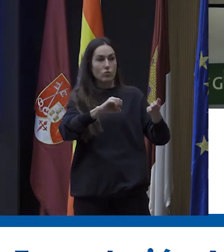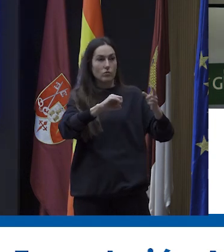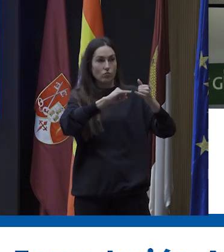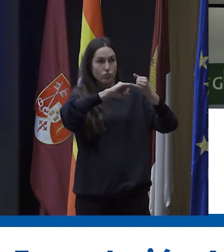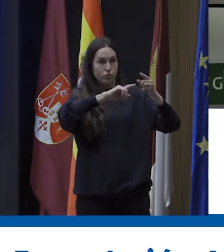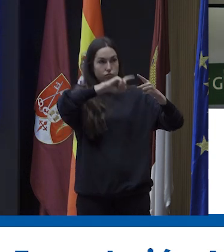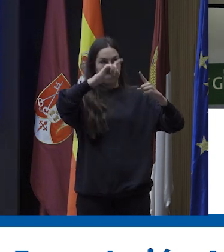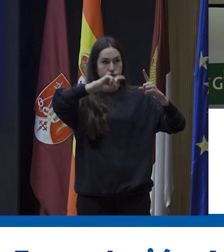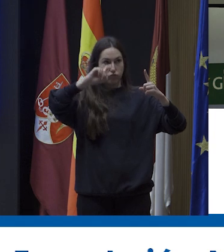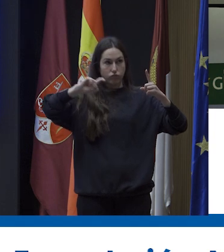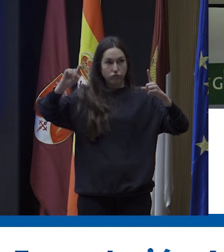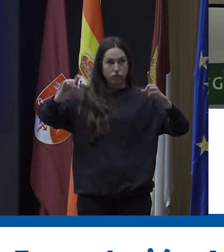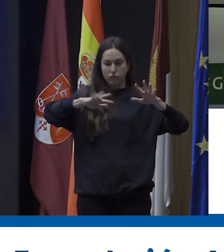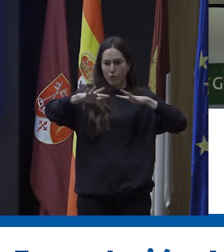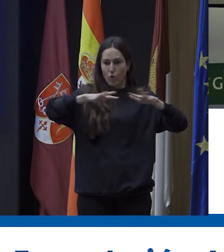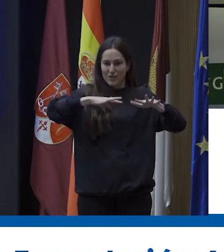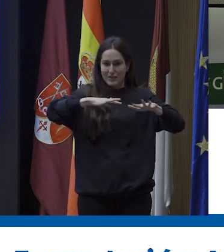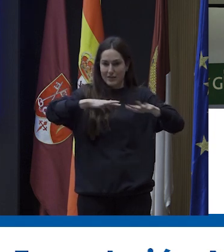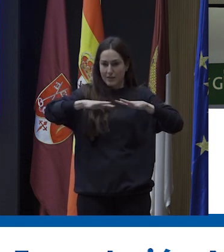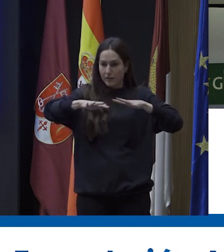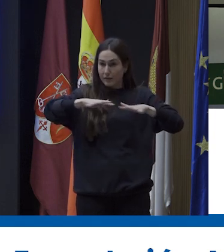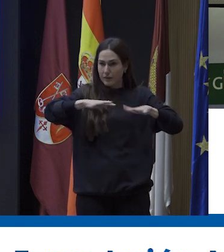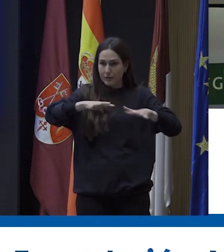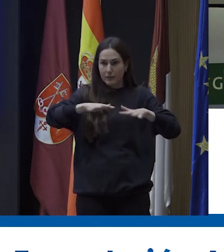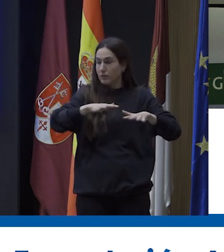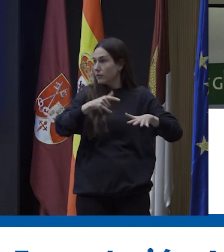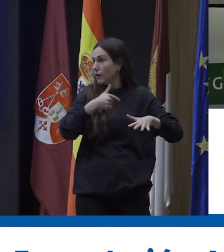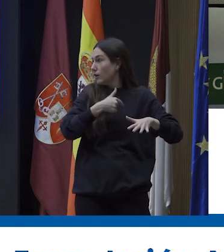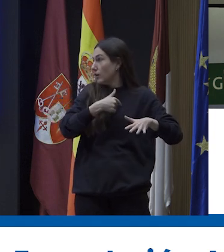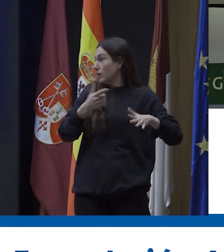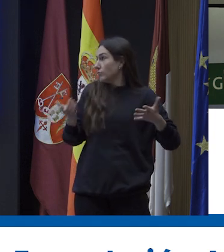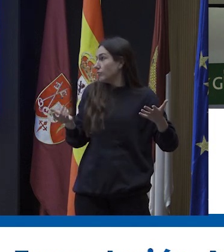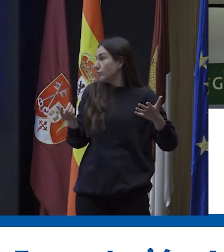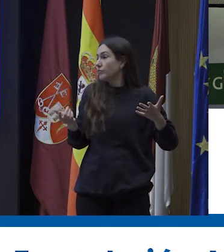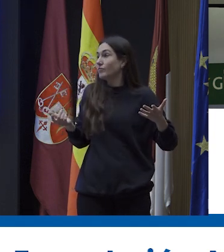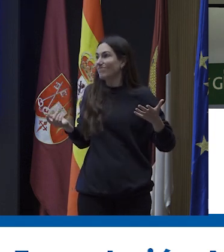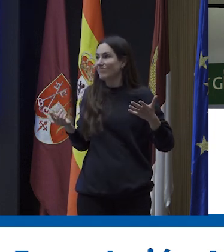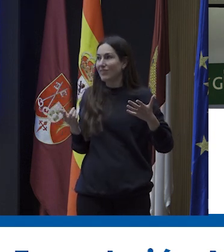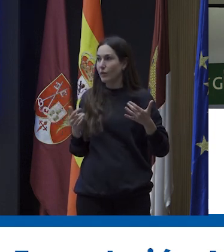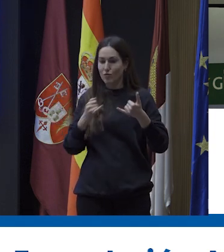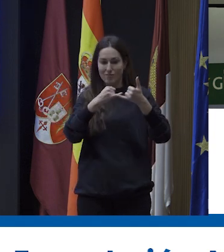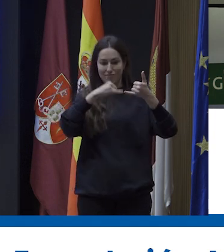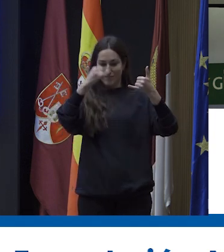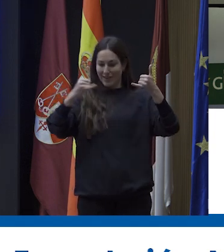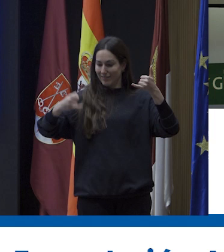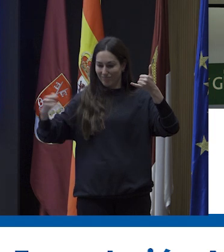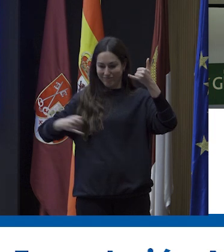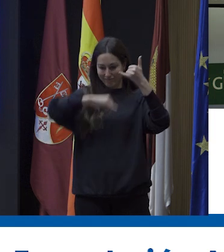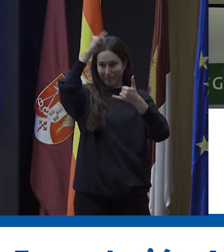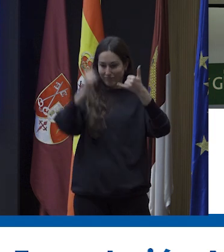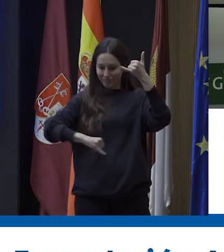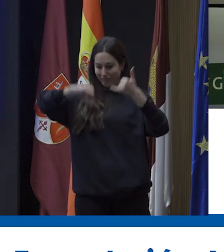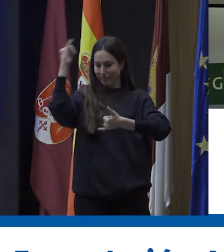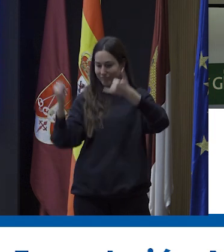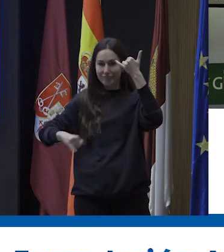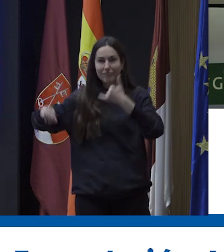la contracción se convertía en un temblor, aquello no era nada efectivo y la actividad eléctrica estaba totalmente desorganizada.